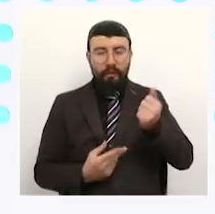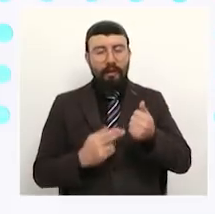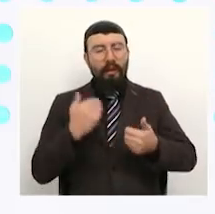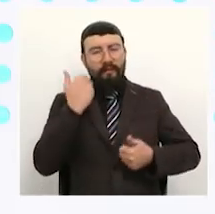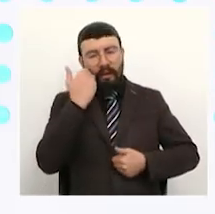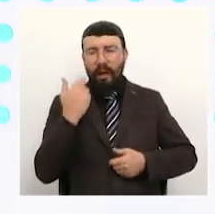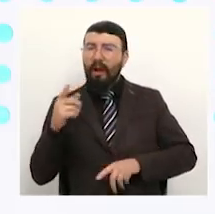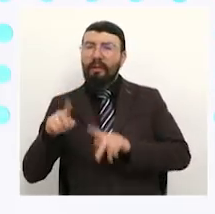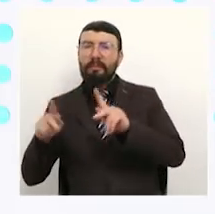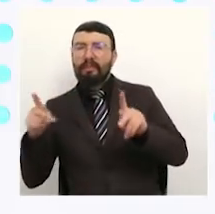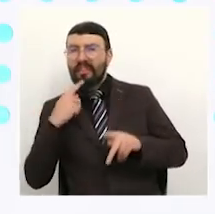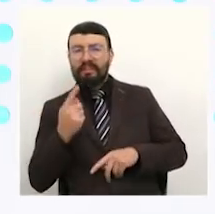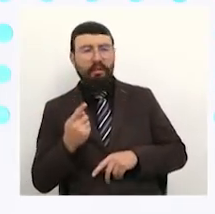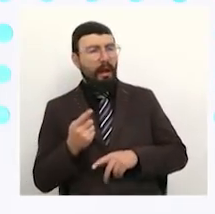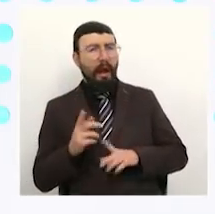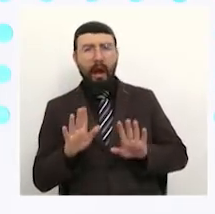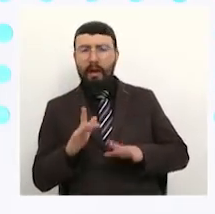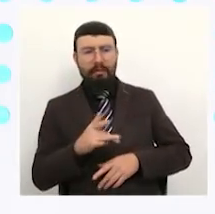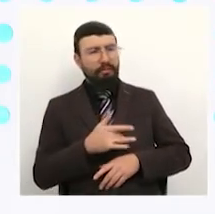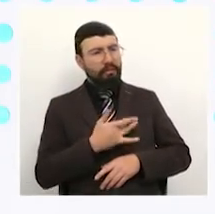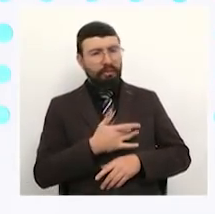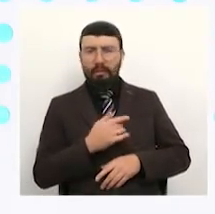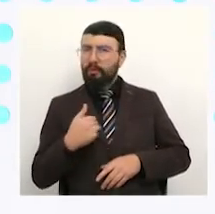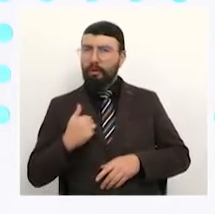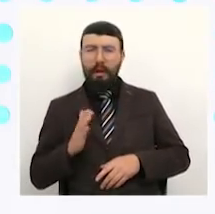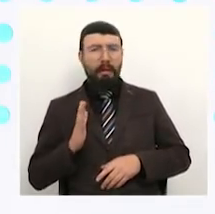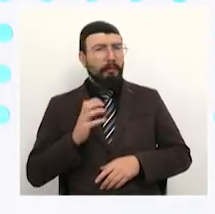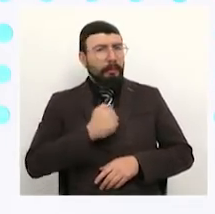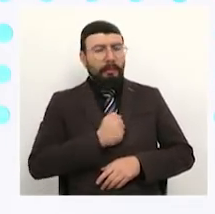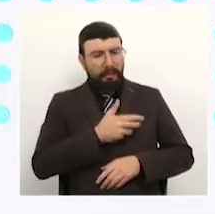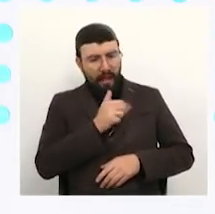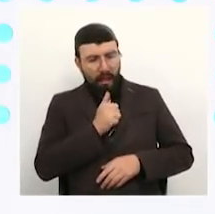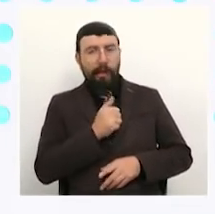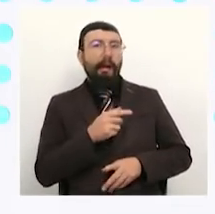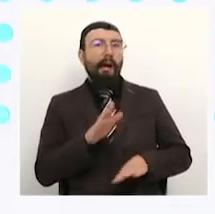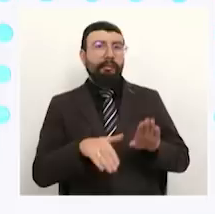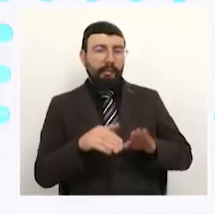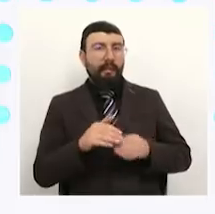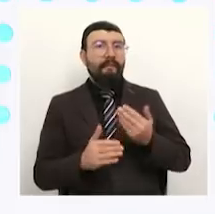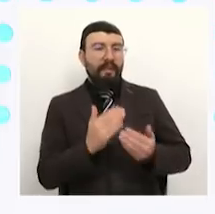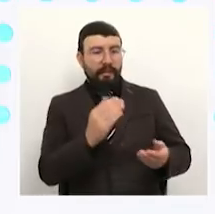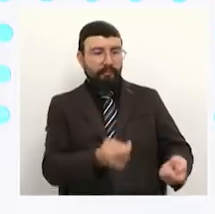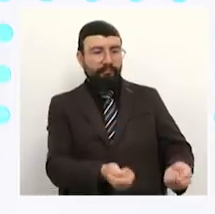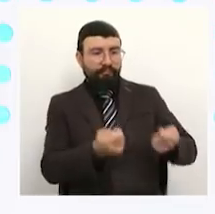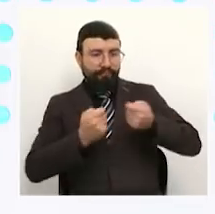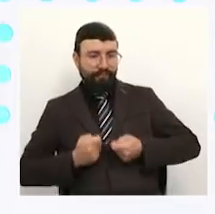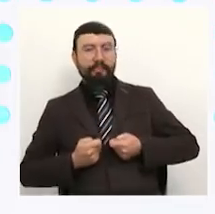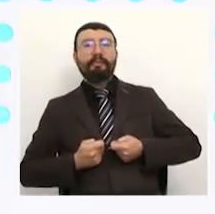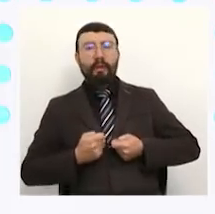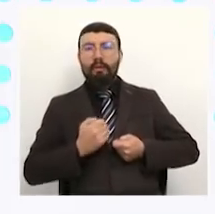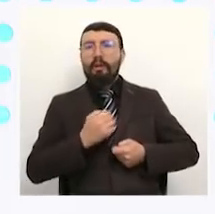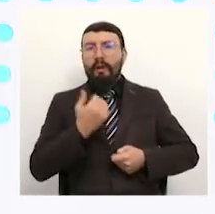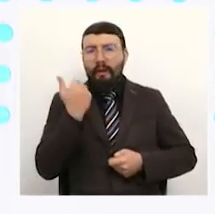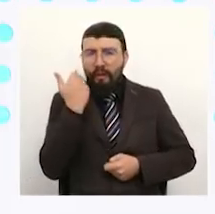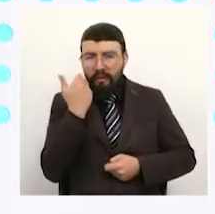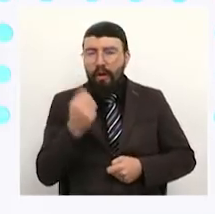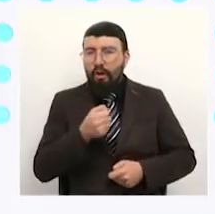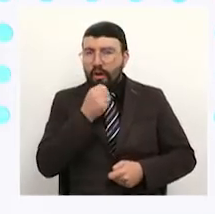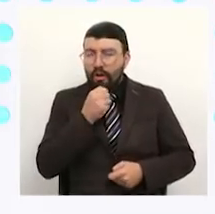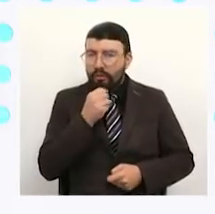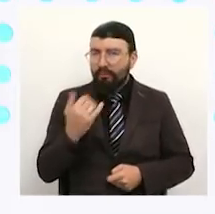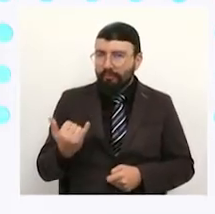inmunocompetentes o sea así no tengamos vih estemos en mucho riesgo de contagiarnos todo el tiempo hablando como 'jorge y tratando de